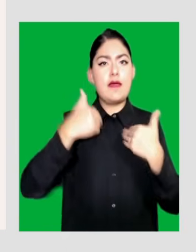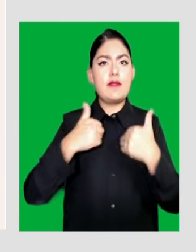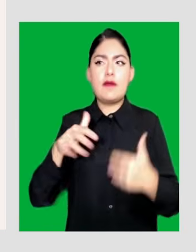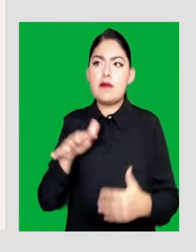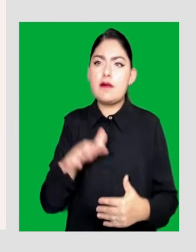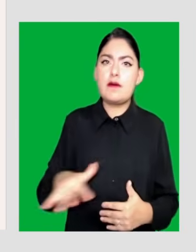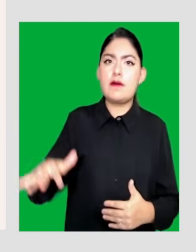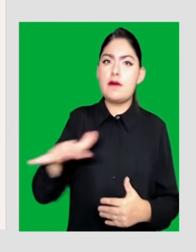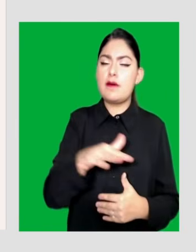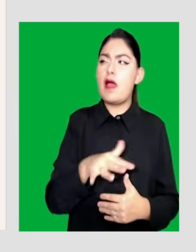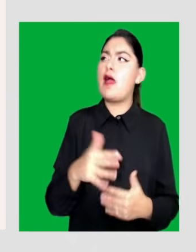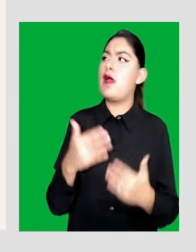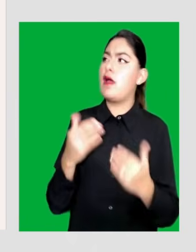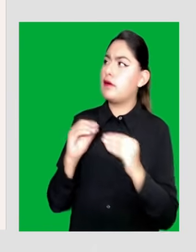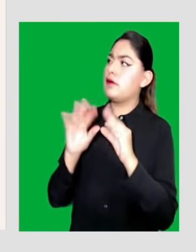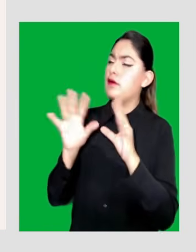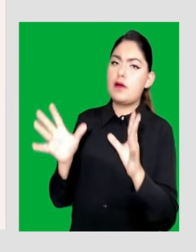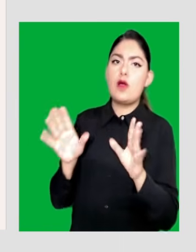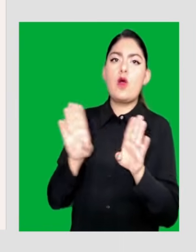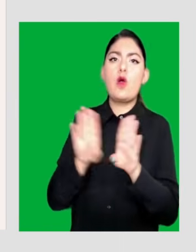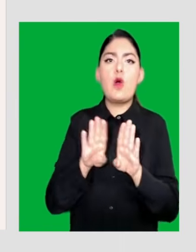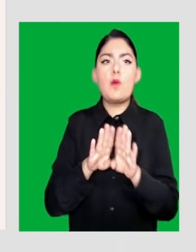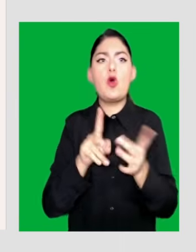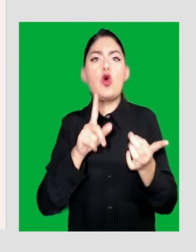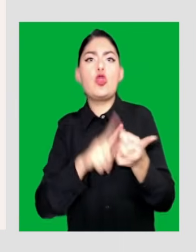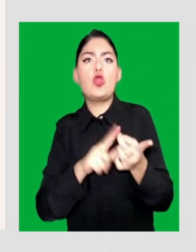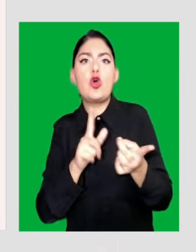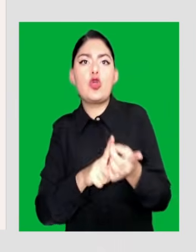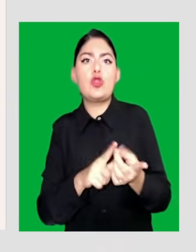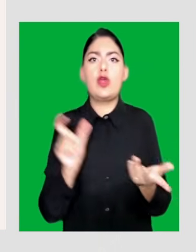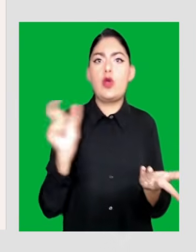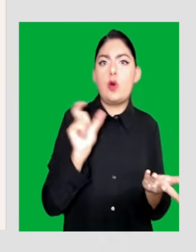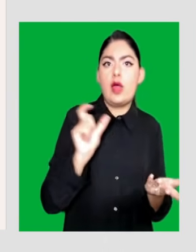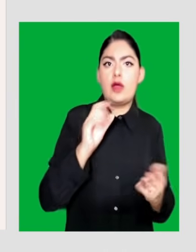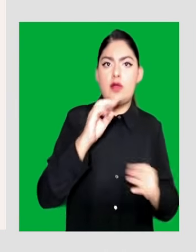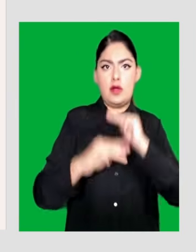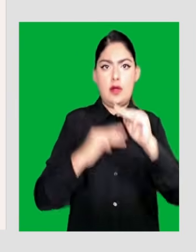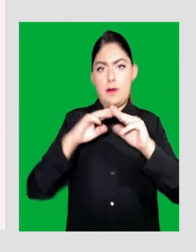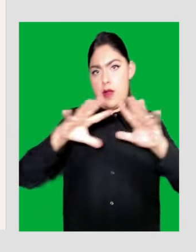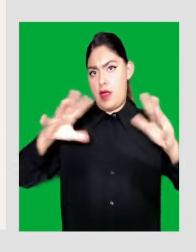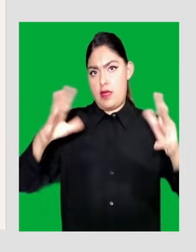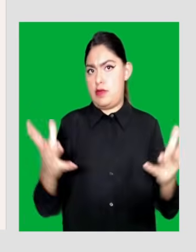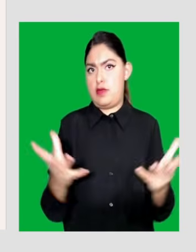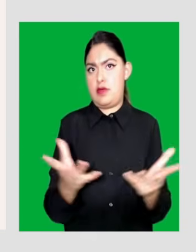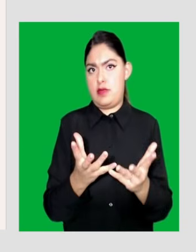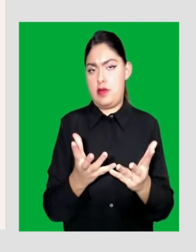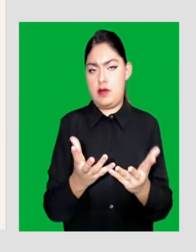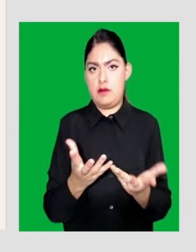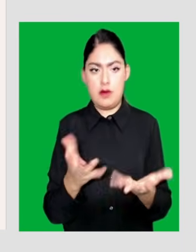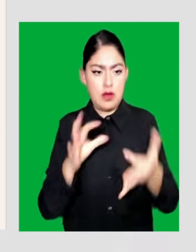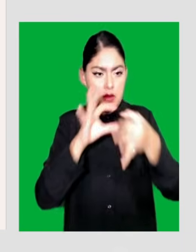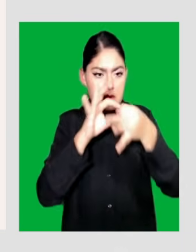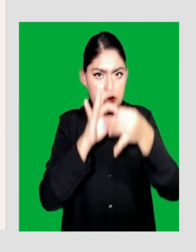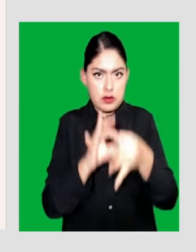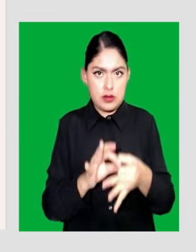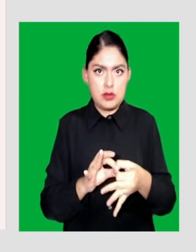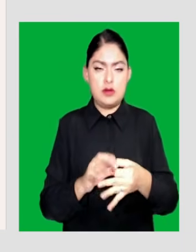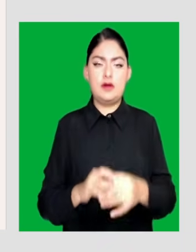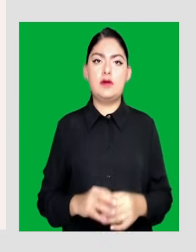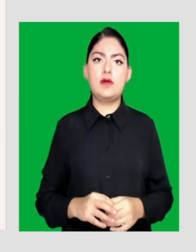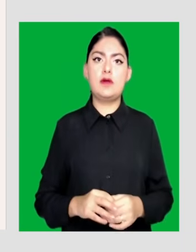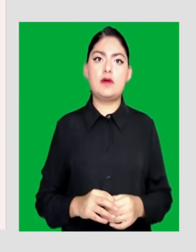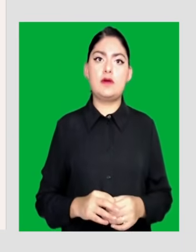cambio, como la propagación de una enfermedad. En resumen, los datos geoespaciales son una herramienta